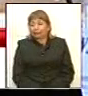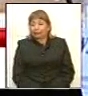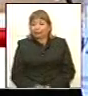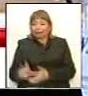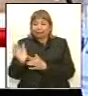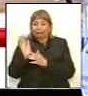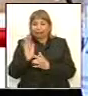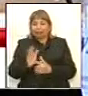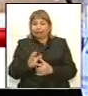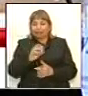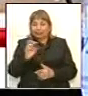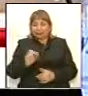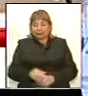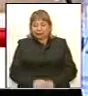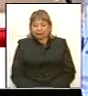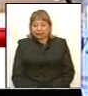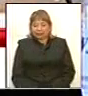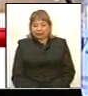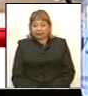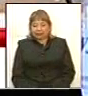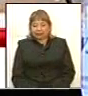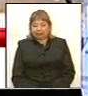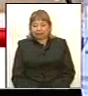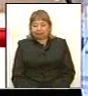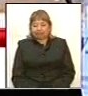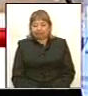presentación y tienen que ver con la infraestructura crítica.